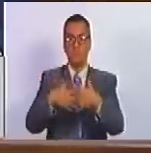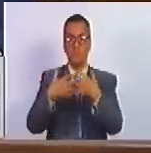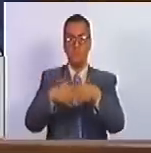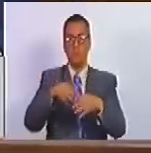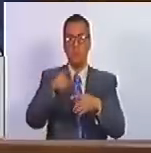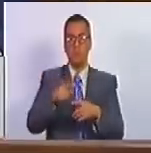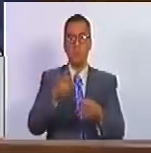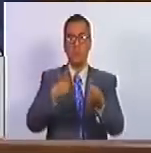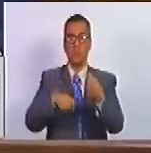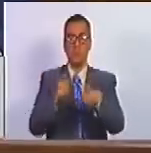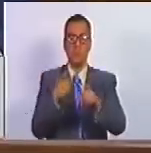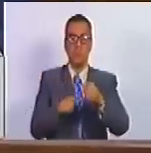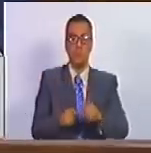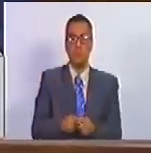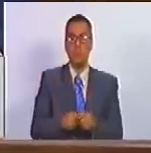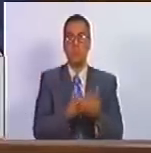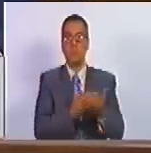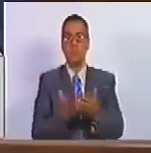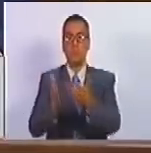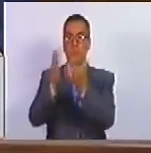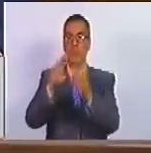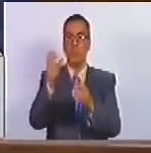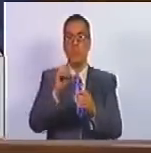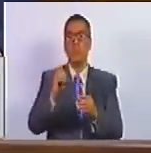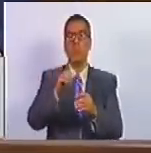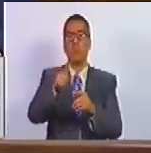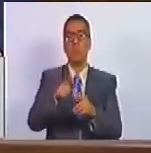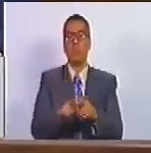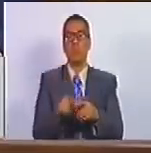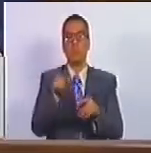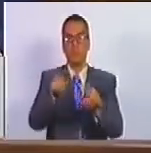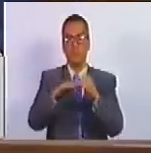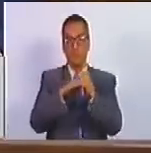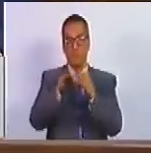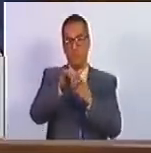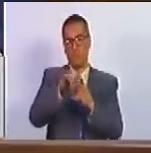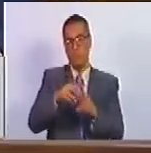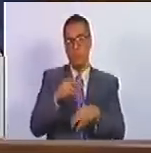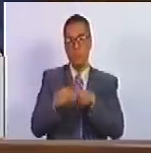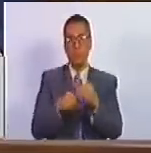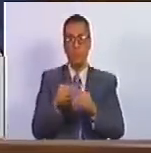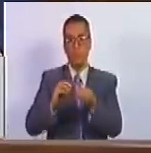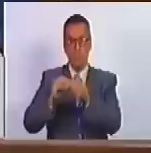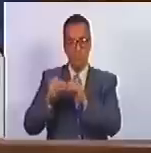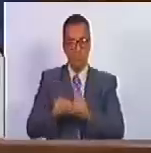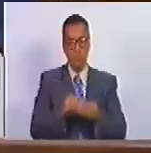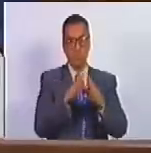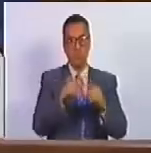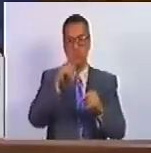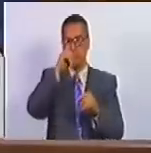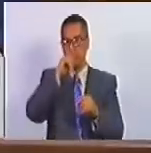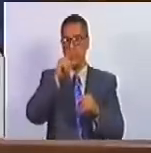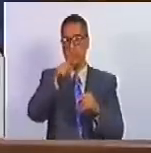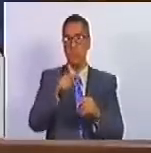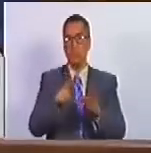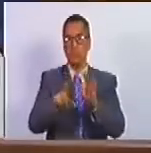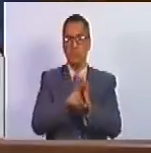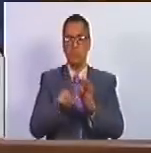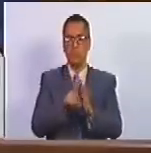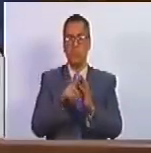industriales, comerciales, de servicio y de índole similar. Comprende el mantenimiento anual de la licencia